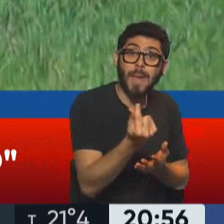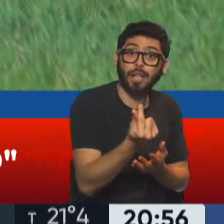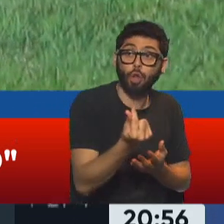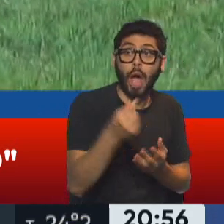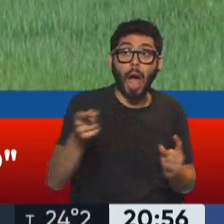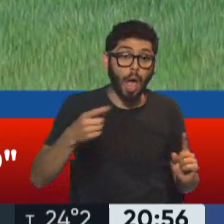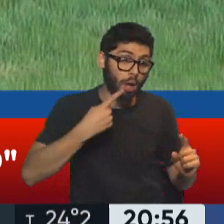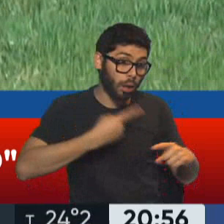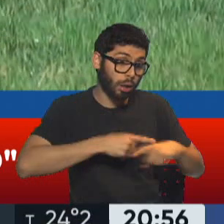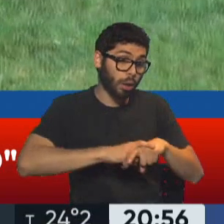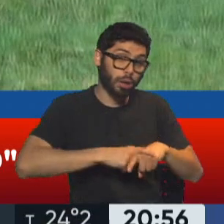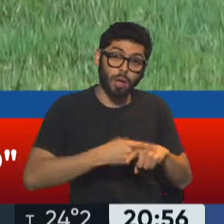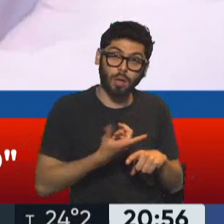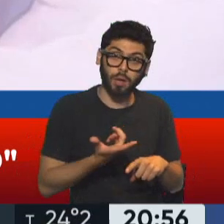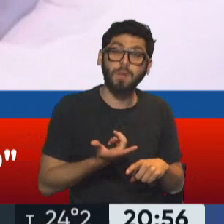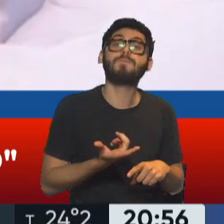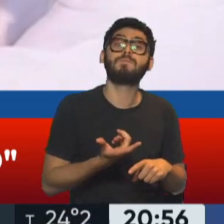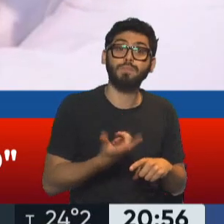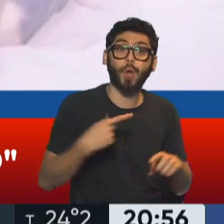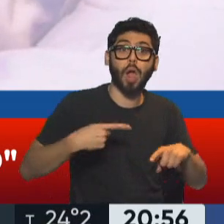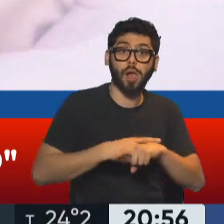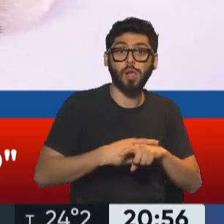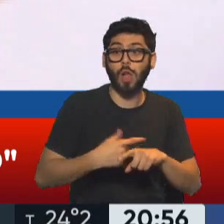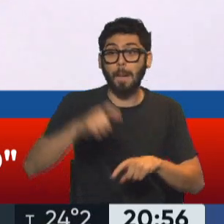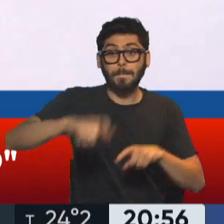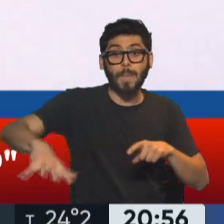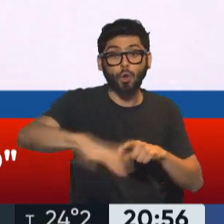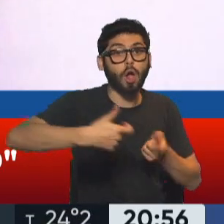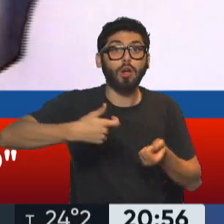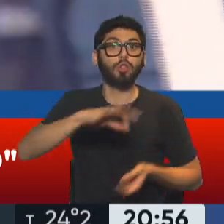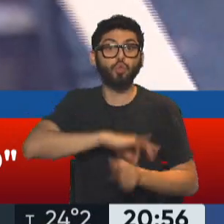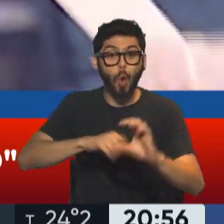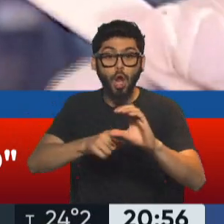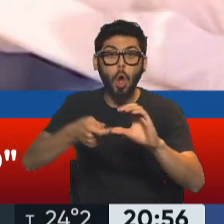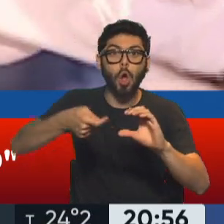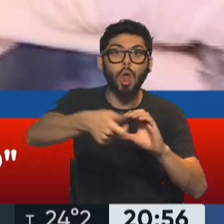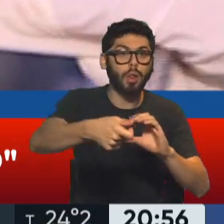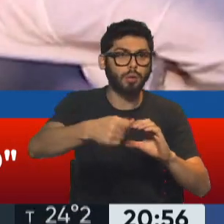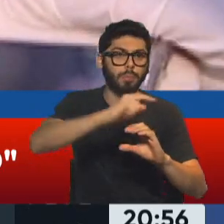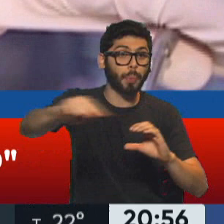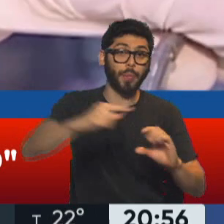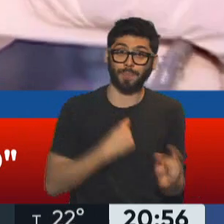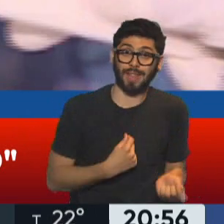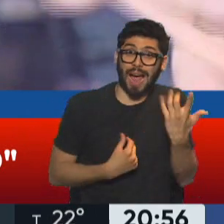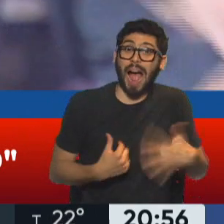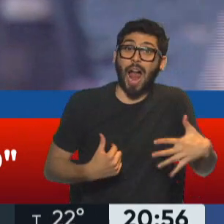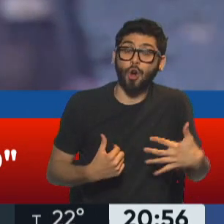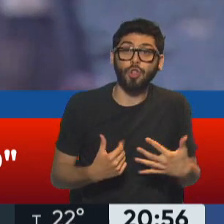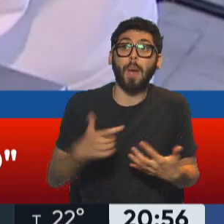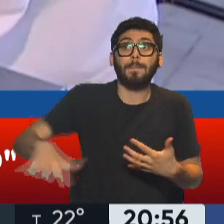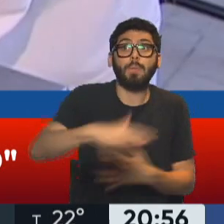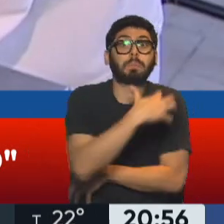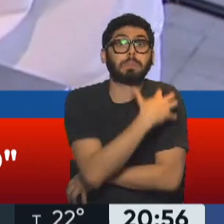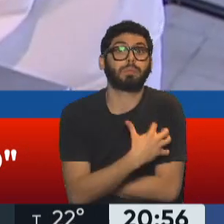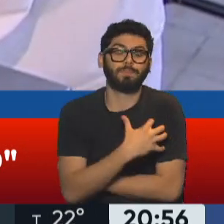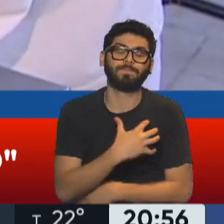distributiva ahí muy grande, y son los que le quitan poder de compra al salario y que empobrecen el nivel de vida de nuestra gente. Monitoreo